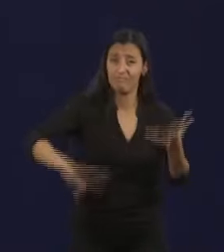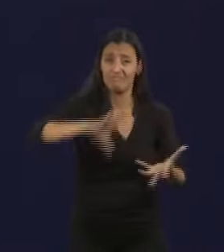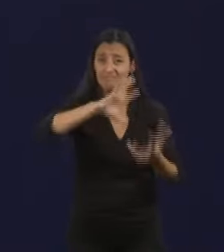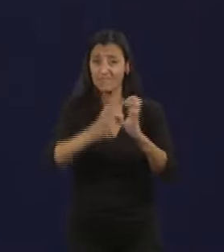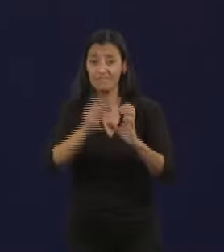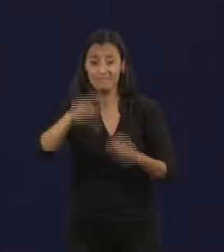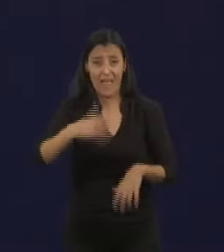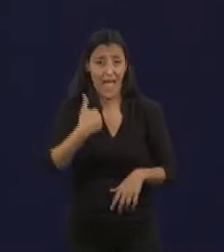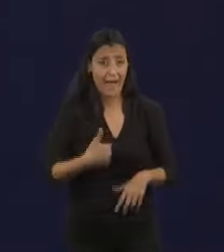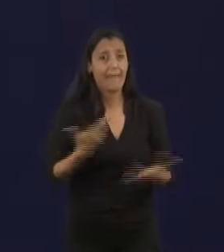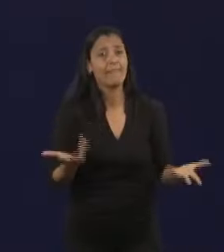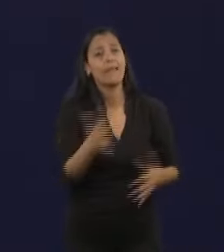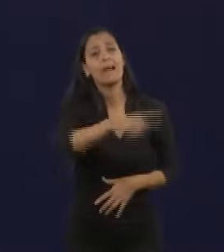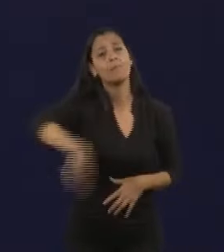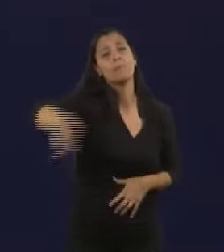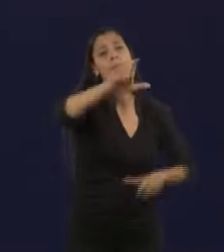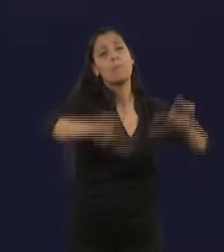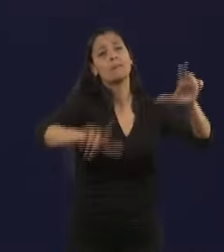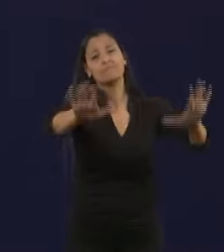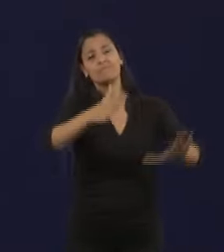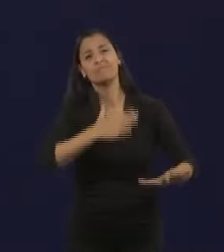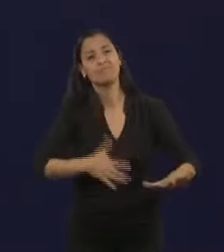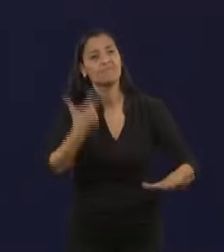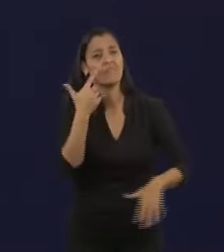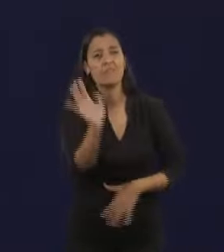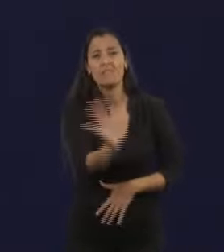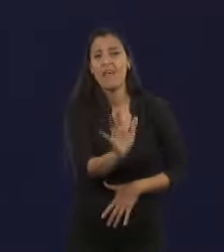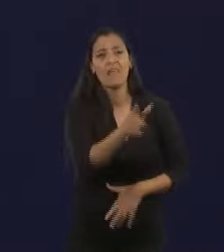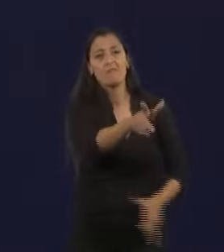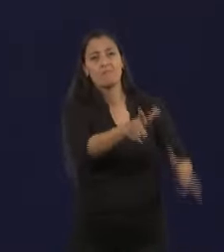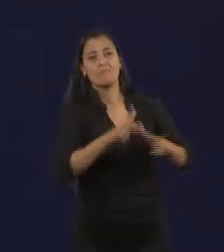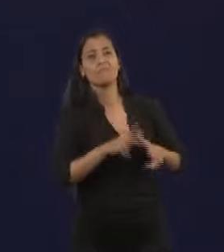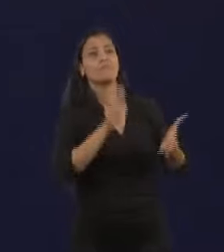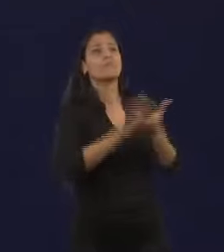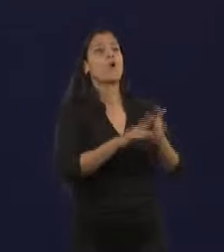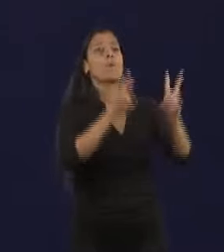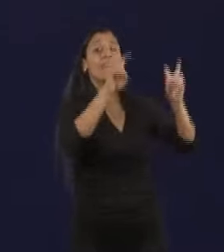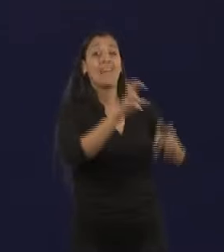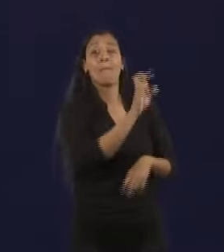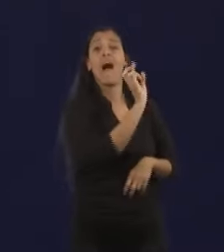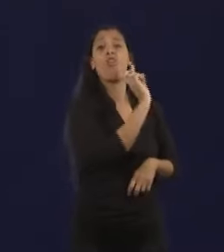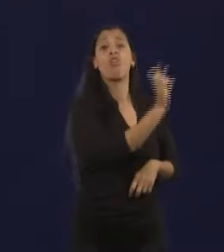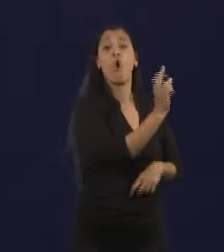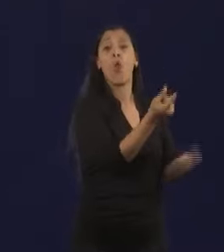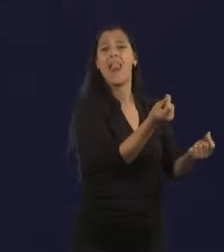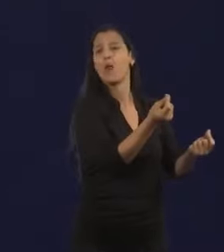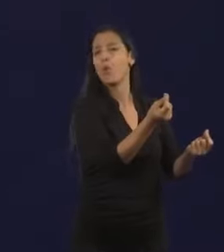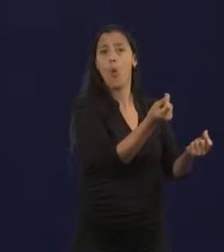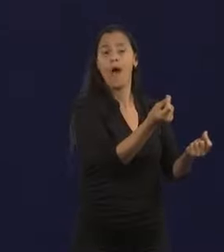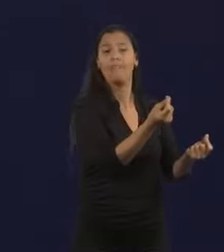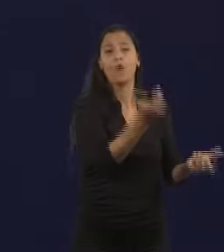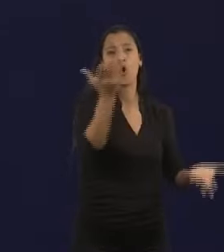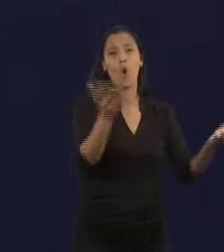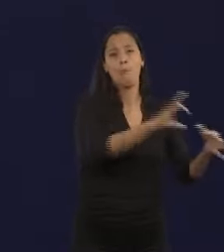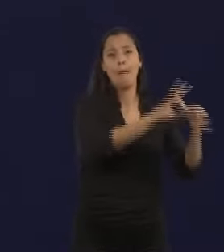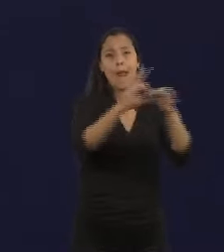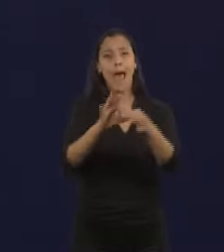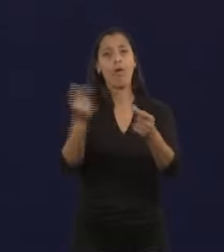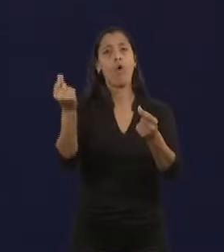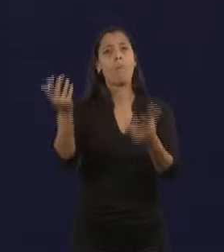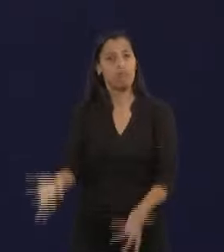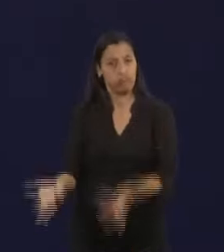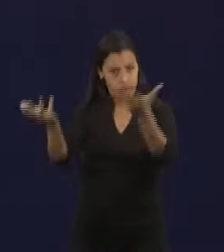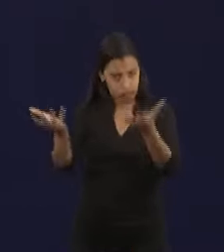gente esté tranquila nada tiene que ver lo que vos mencionas en la cotización del del dólar o del dólar